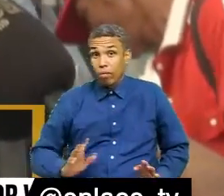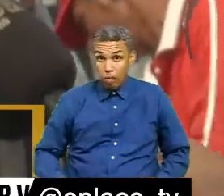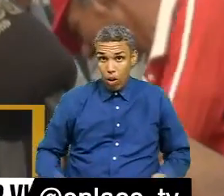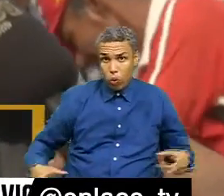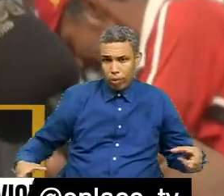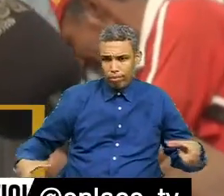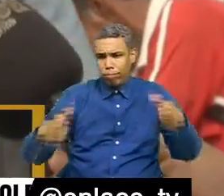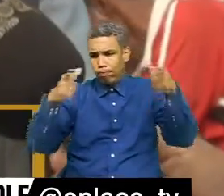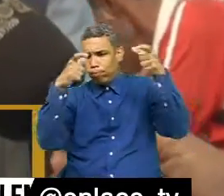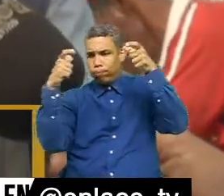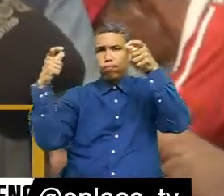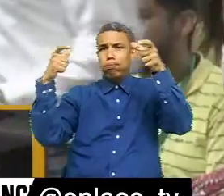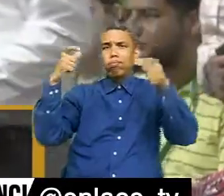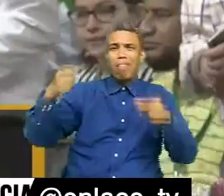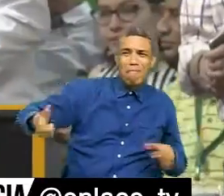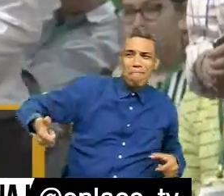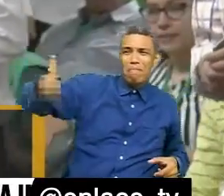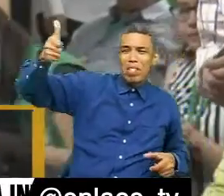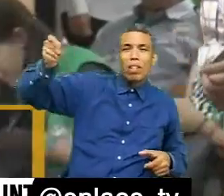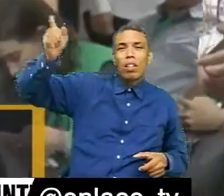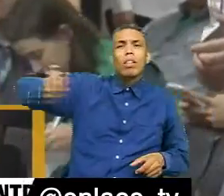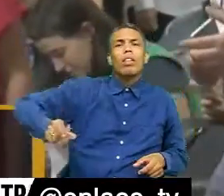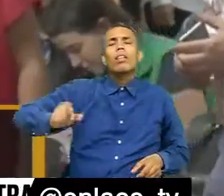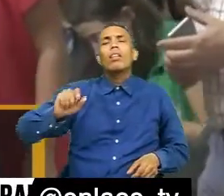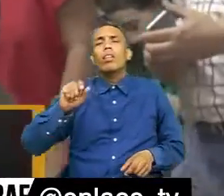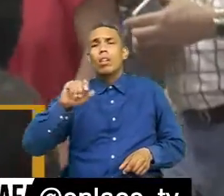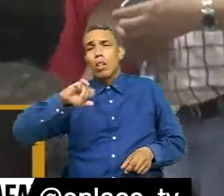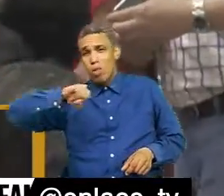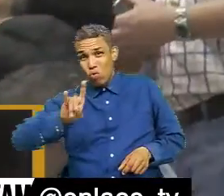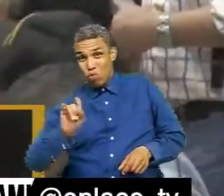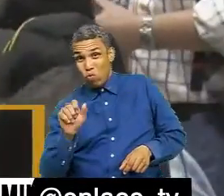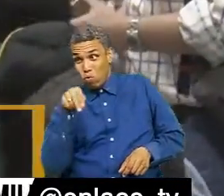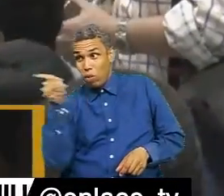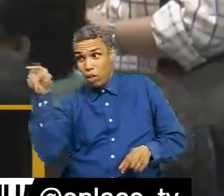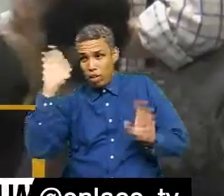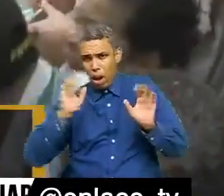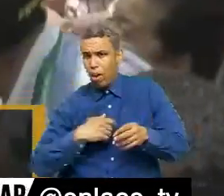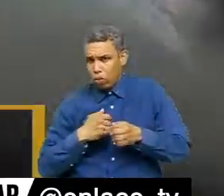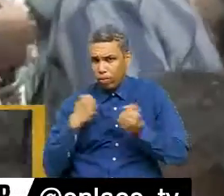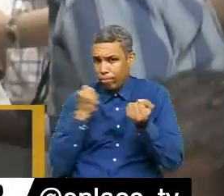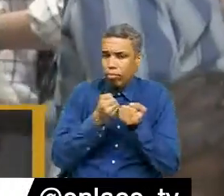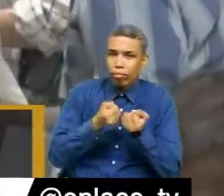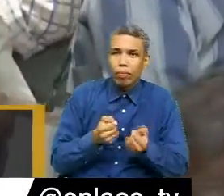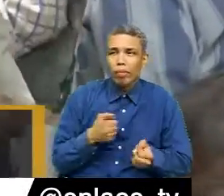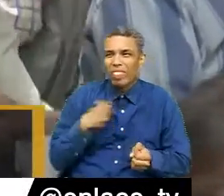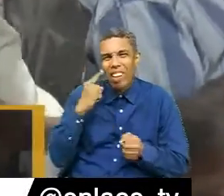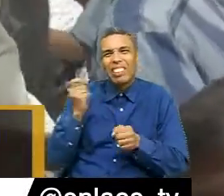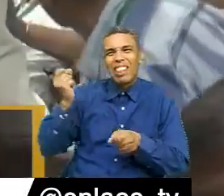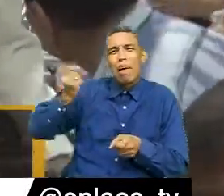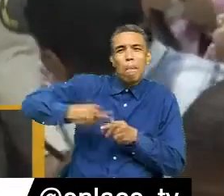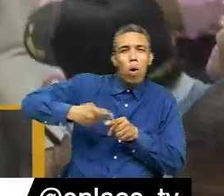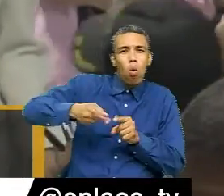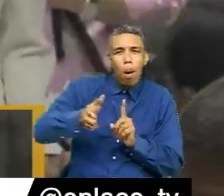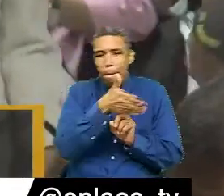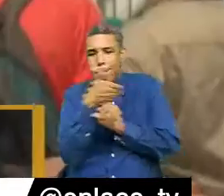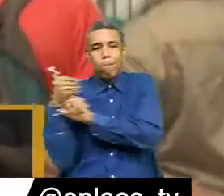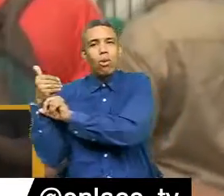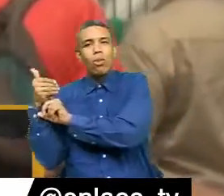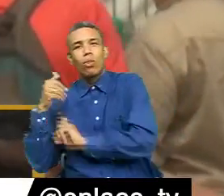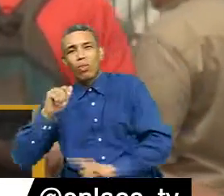presidida por el senador Juan Manuel. Clara Rojas envió su mensaje a las víctimas. Ella, que también es víctima, envió su mensaje a las víctimas en esta zona del